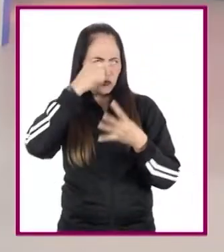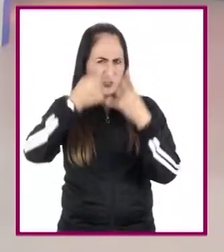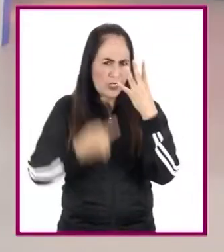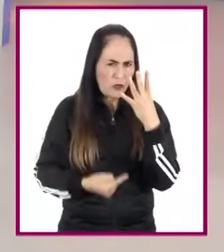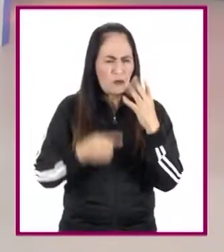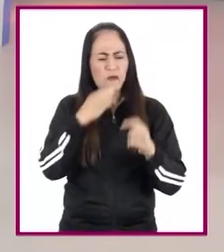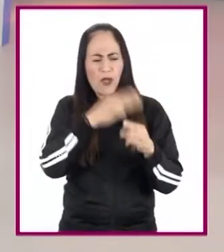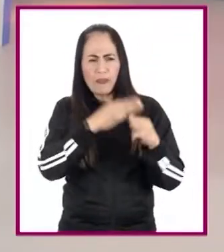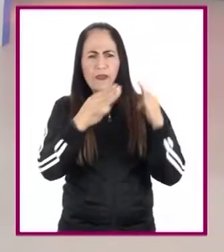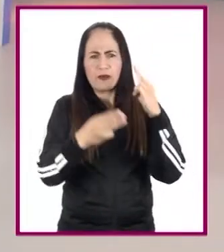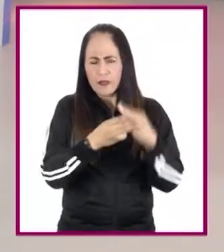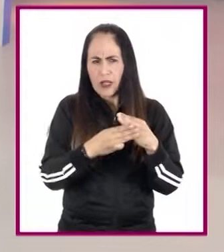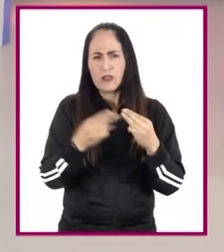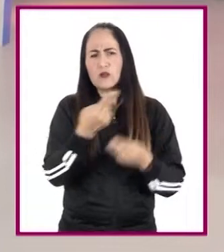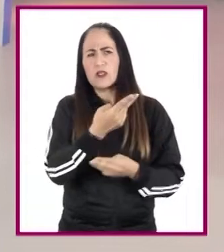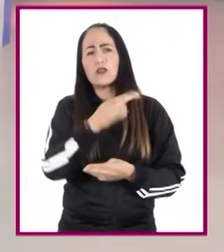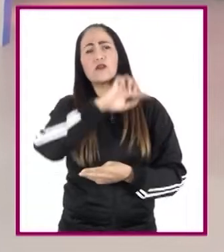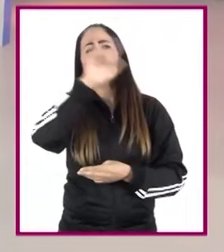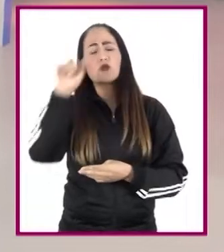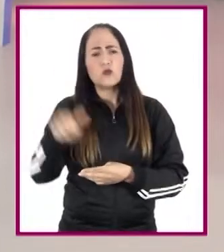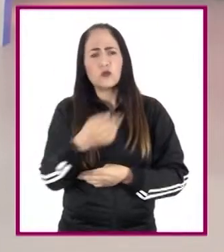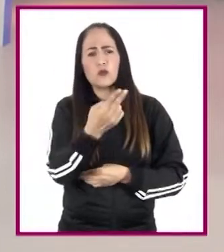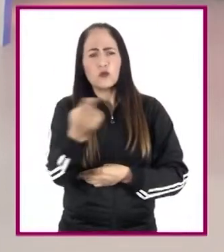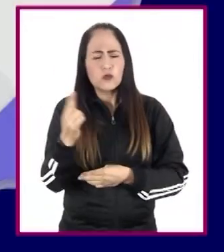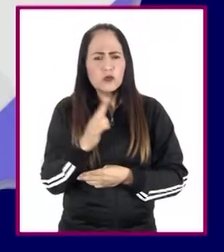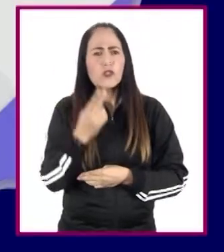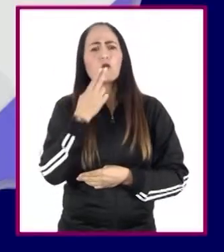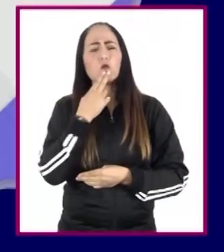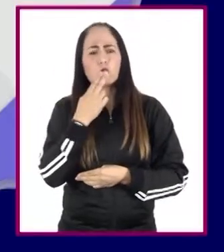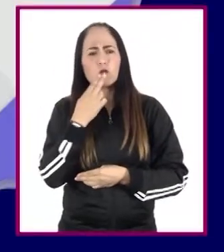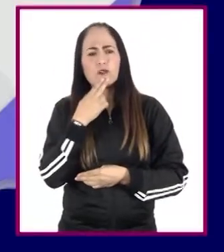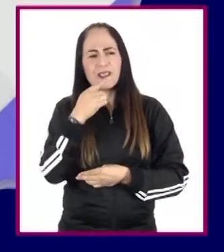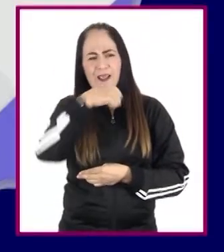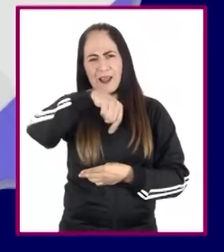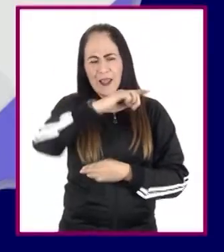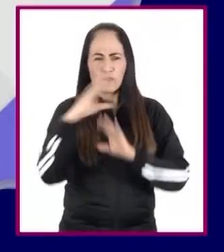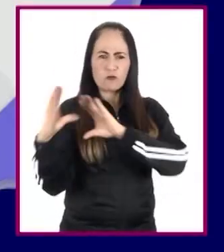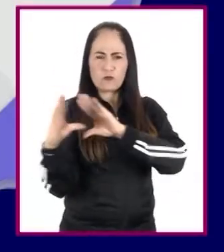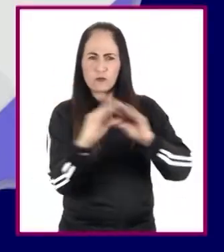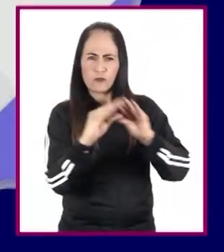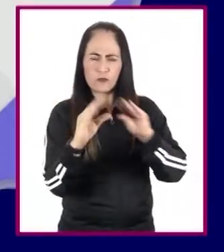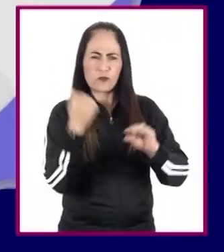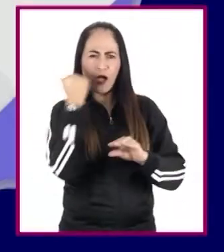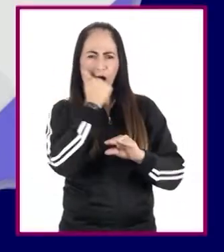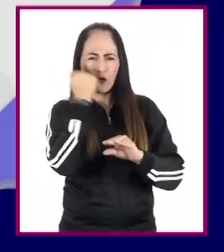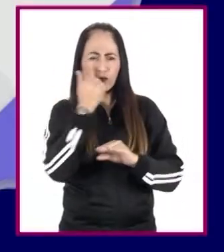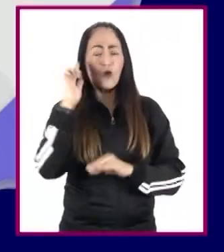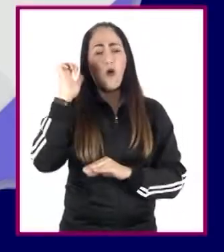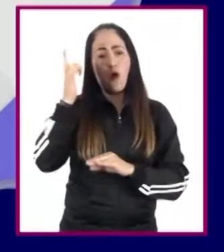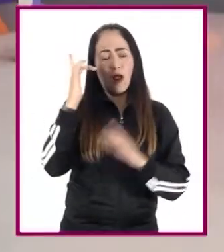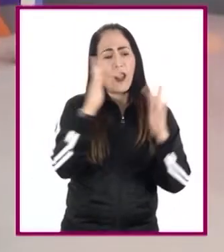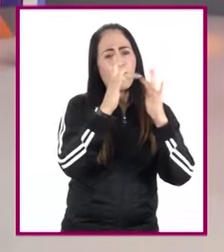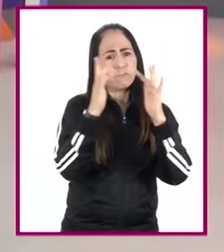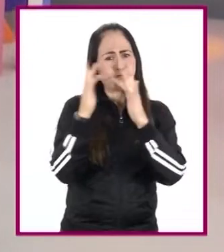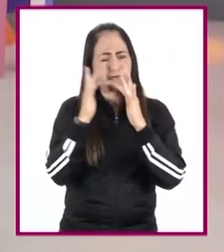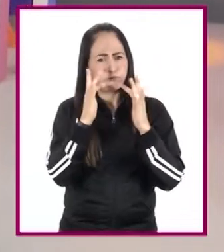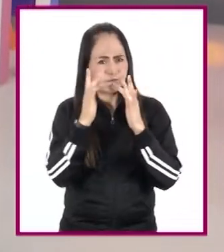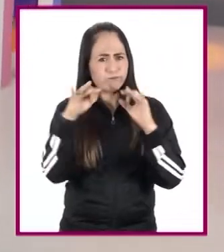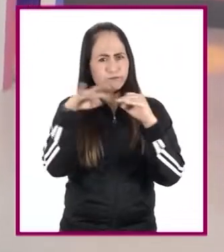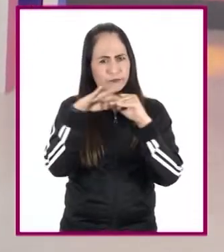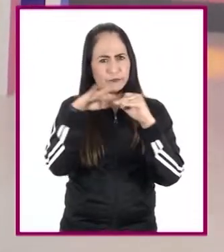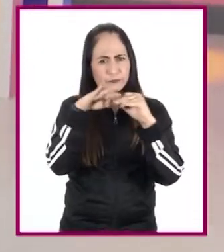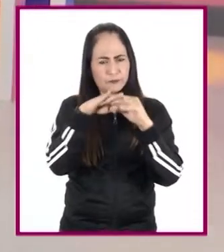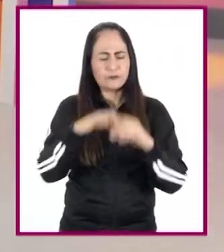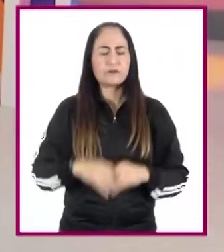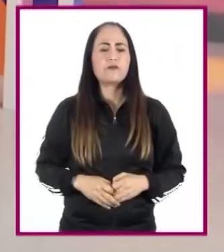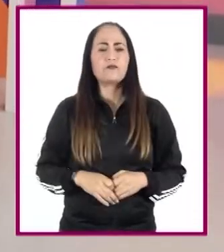lo posible las utilicen en la enseñanza de este tema con sus alumnos, con quienes esperamos que tengan contacto frecuente. En esta